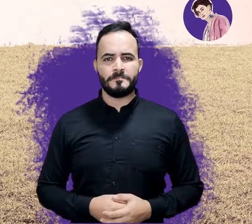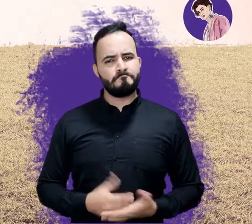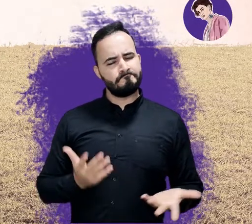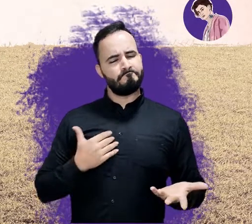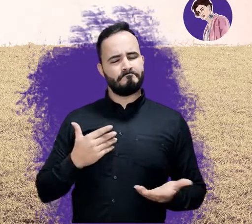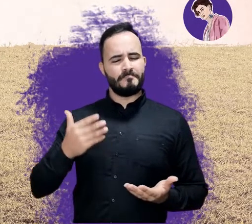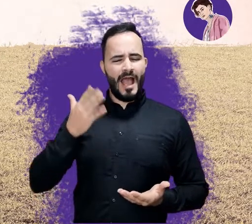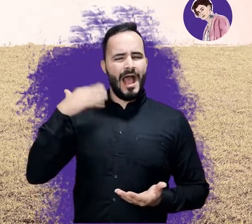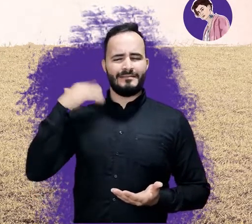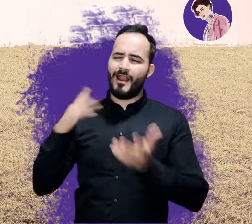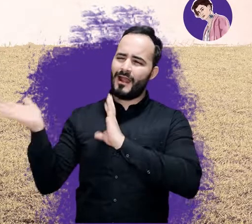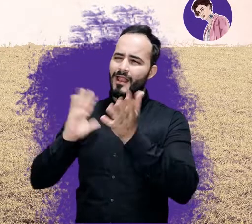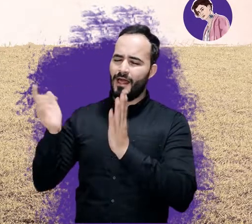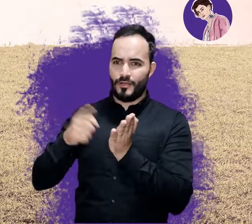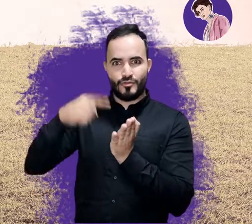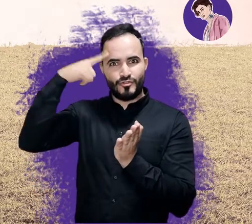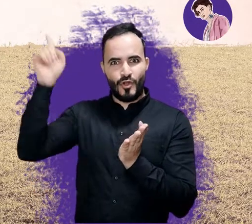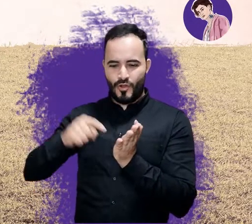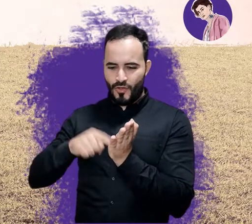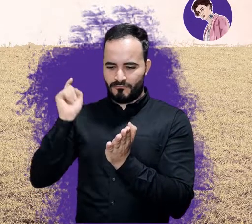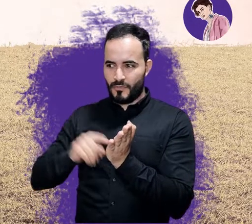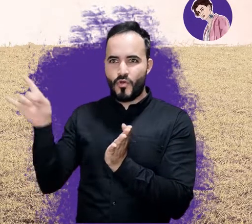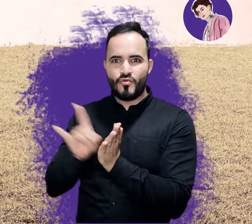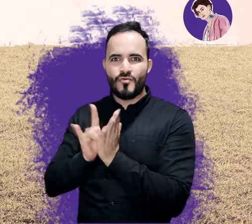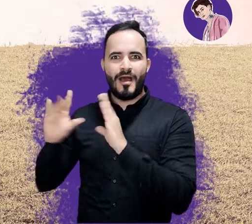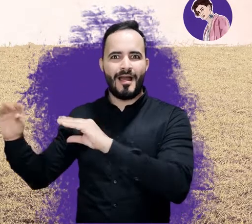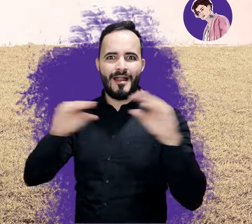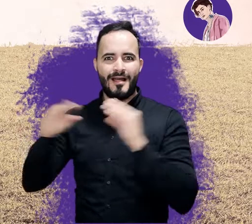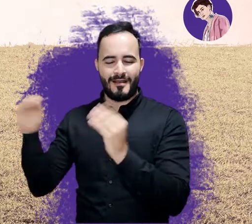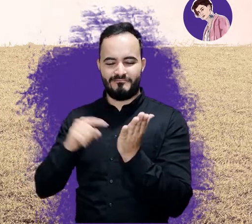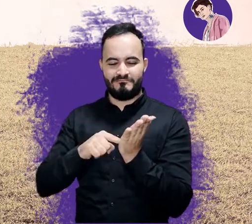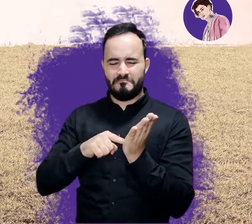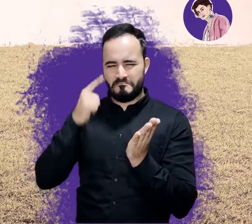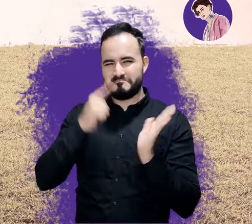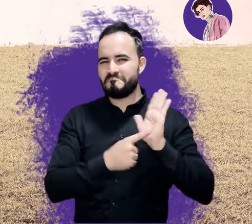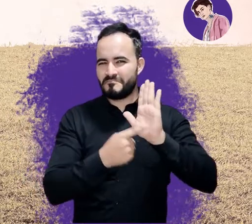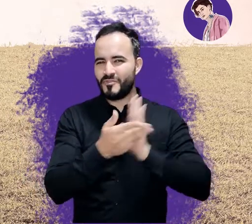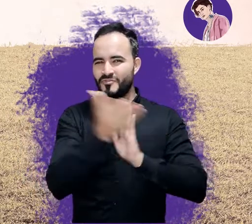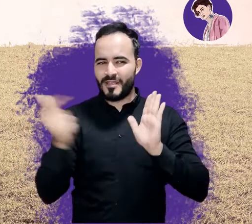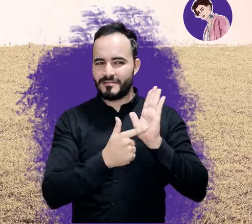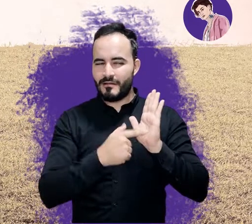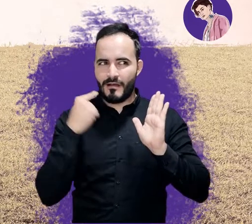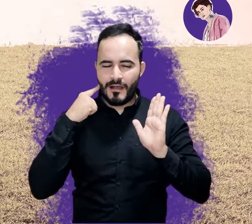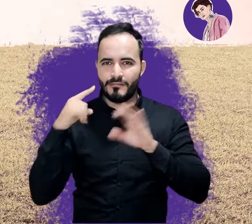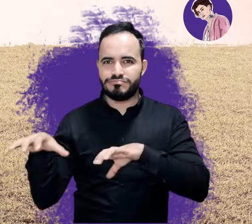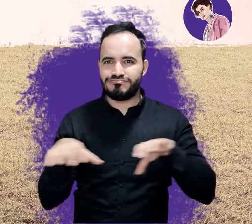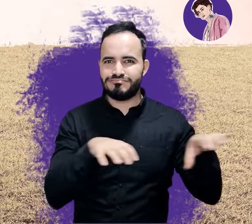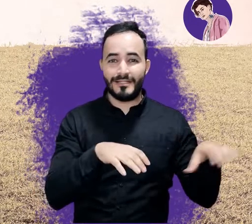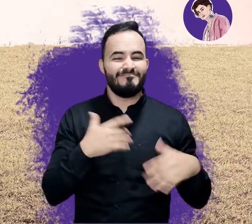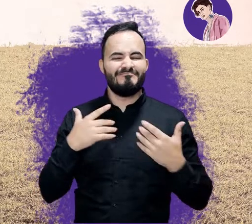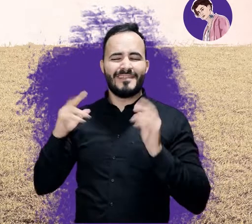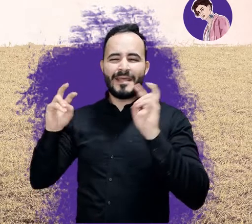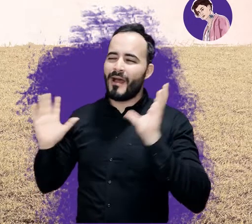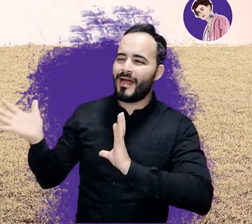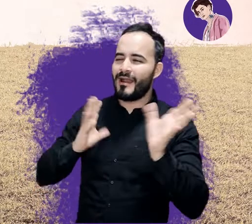No sé por qué mi celular grabó esta conversación, pero creo que les gustará escucharla o que les servirá, porque terminamos hablando